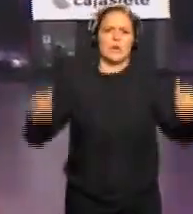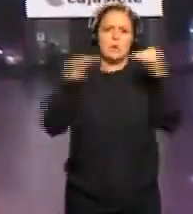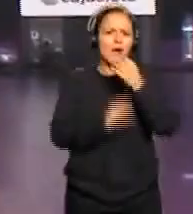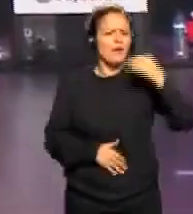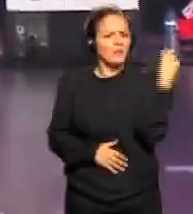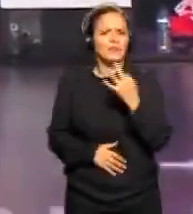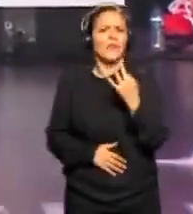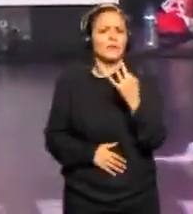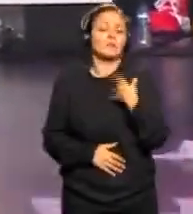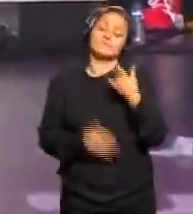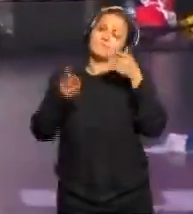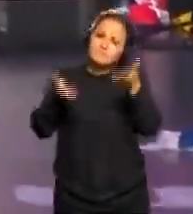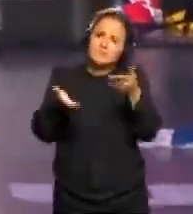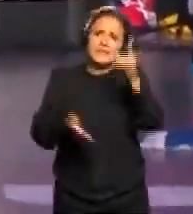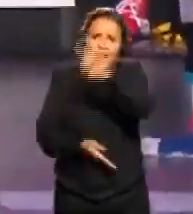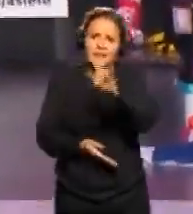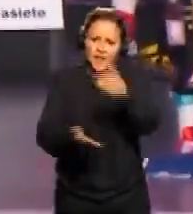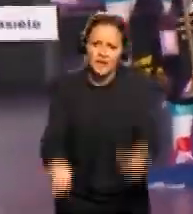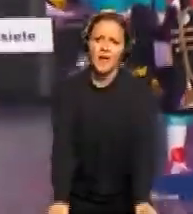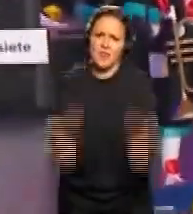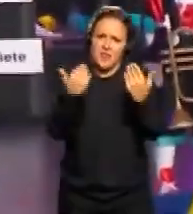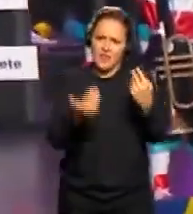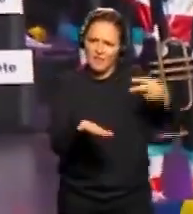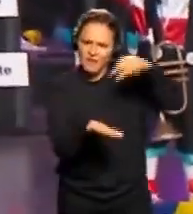derechos. Canario, levanta,